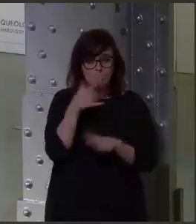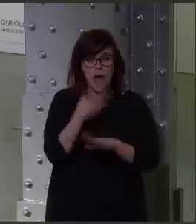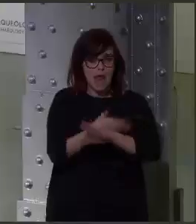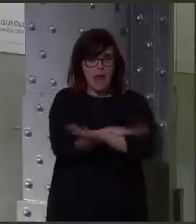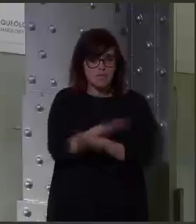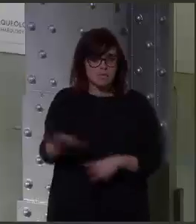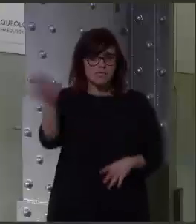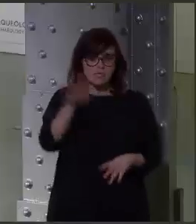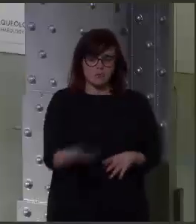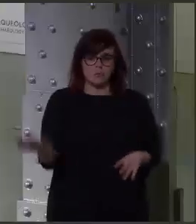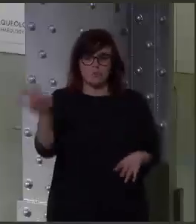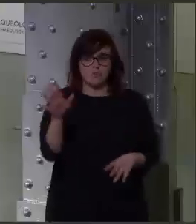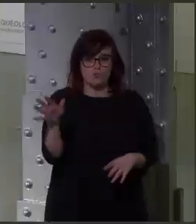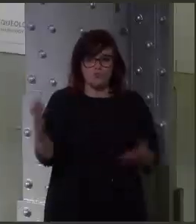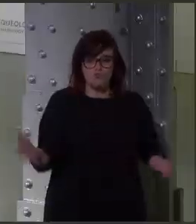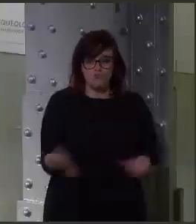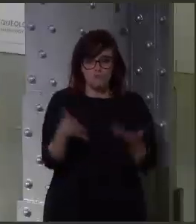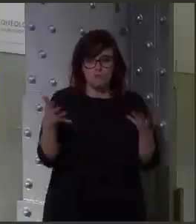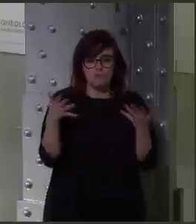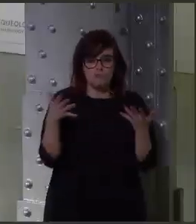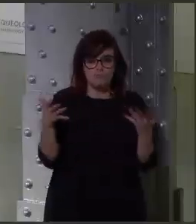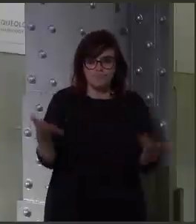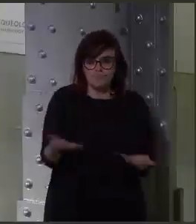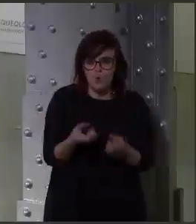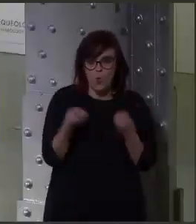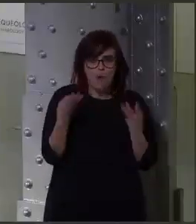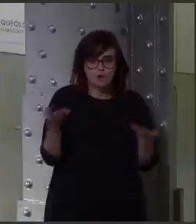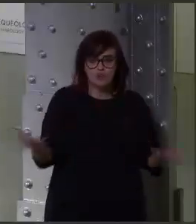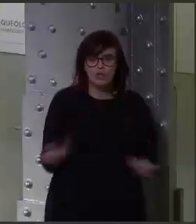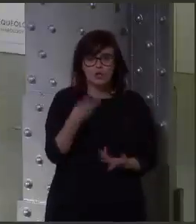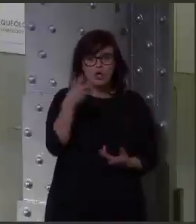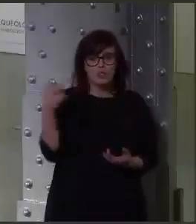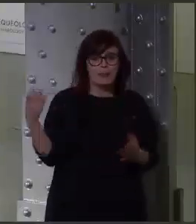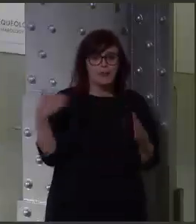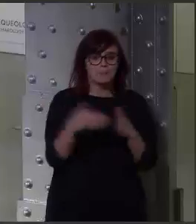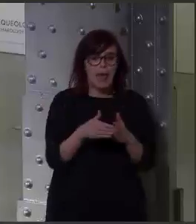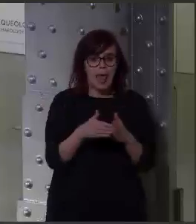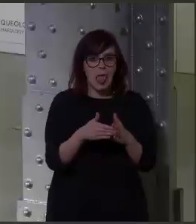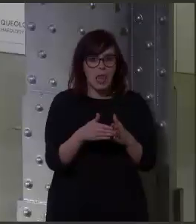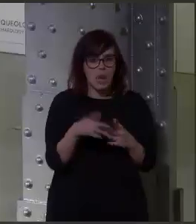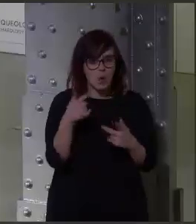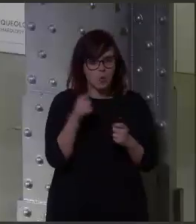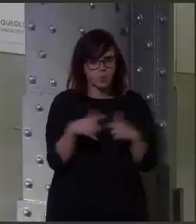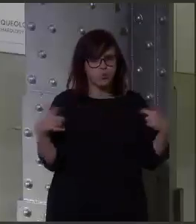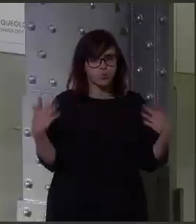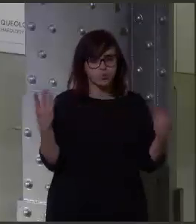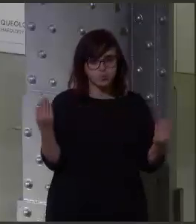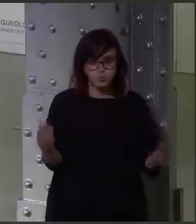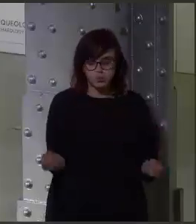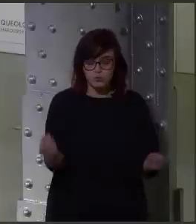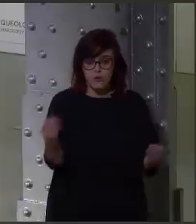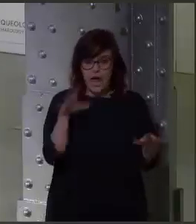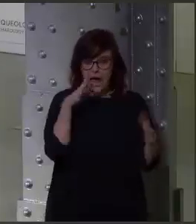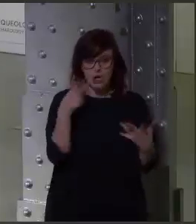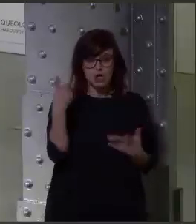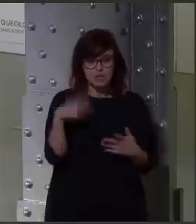pues tendría, no sé, no está cuantificado, pero igual 200.000, o sea, una población enorme.